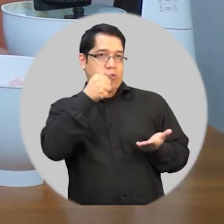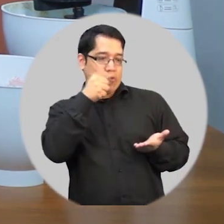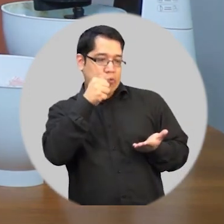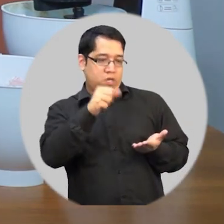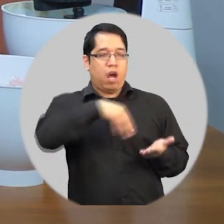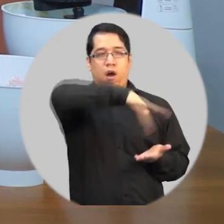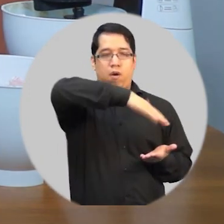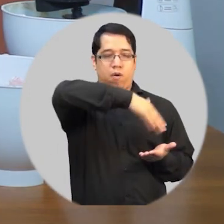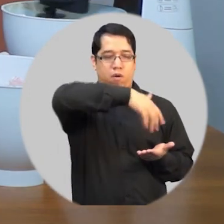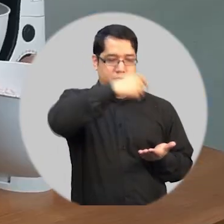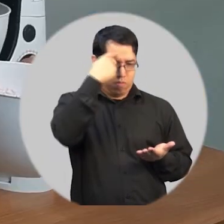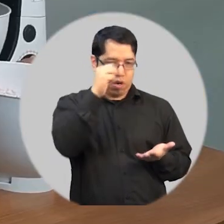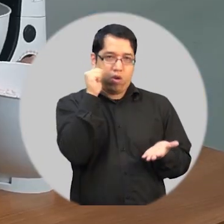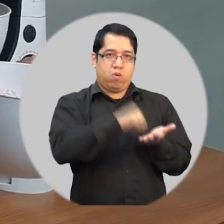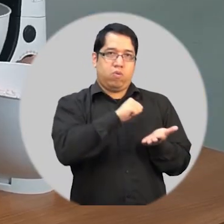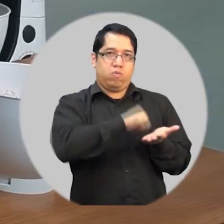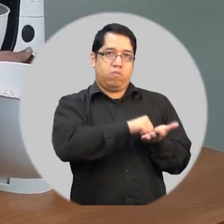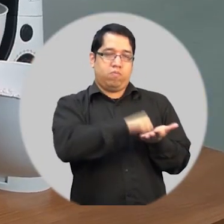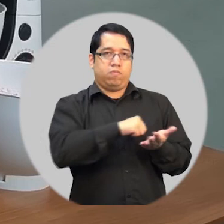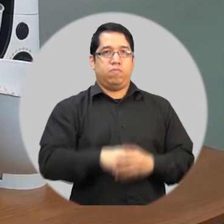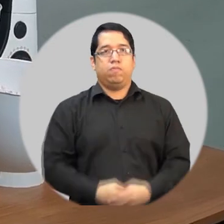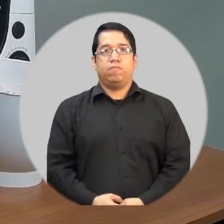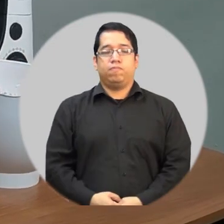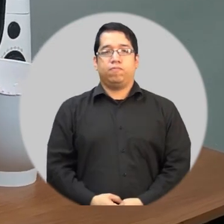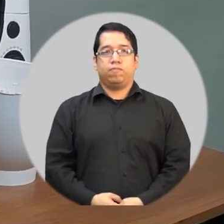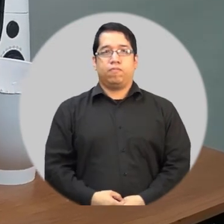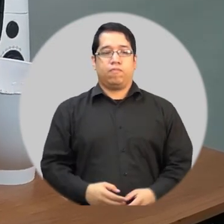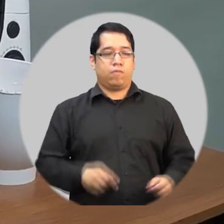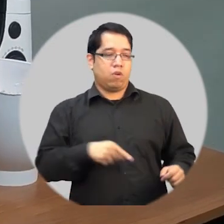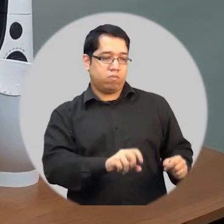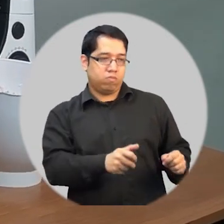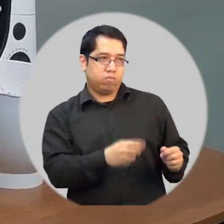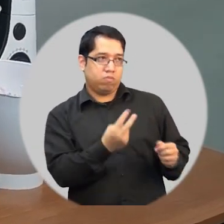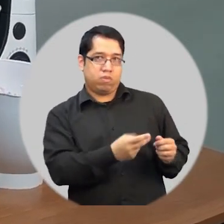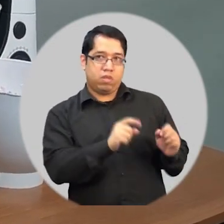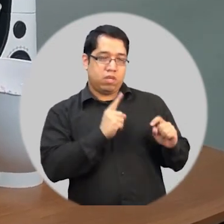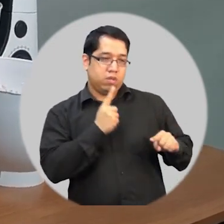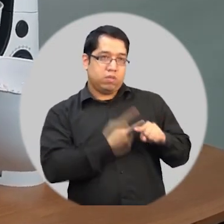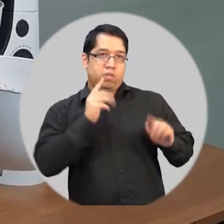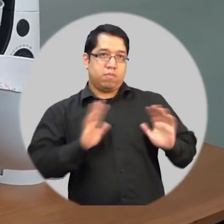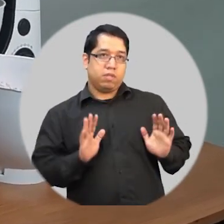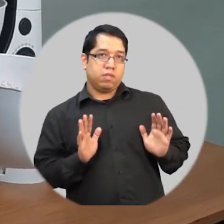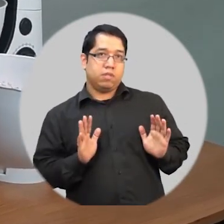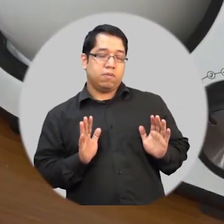consistencia y para que pueda quedar dentro de la torta. Unos segunditos nada más.